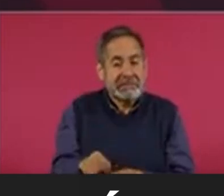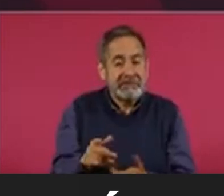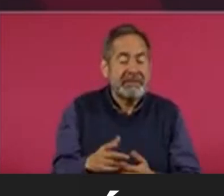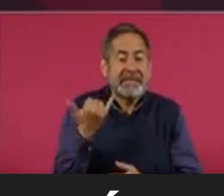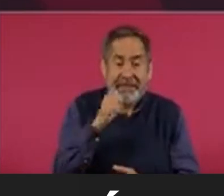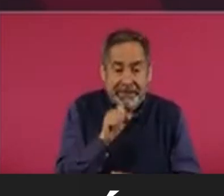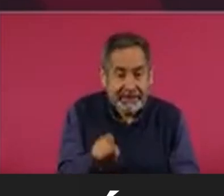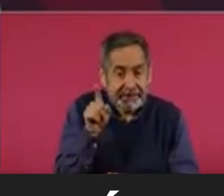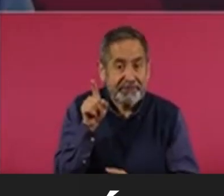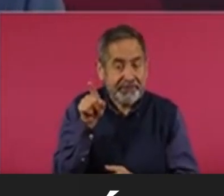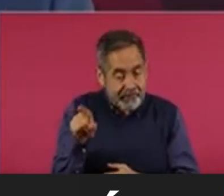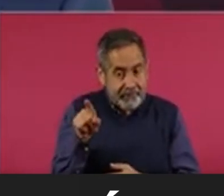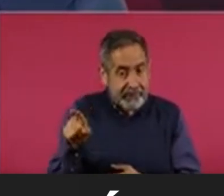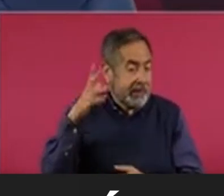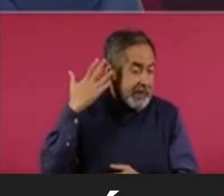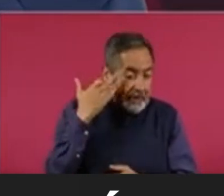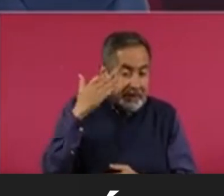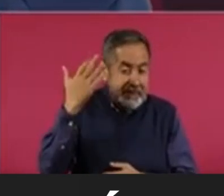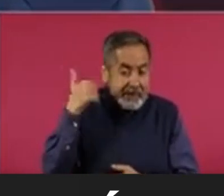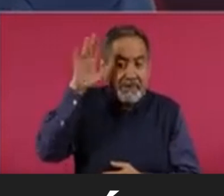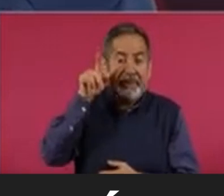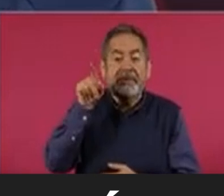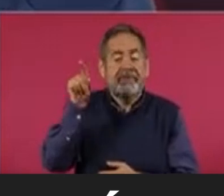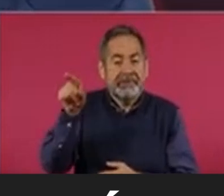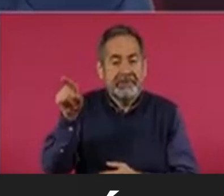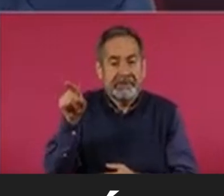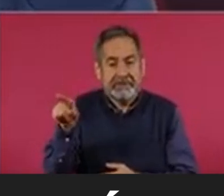Y tenía en ese entonces